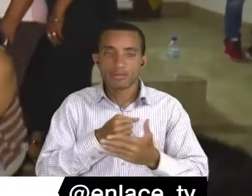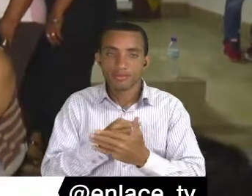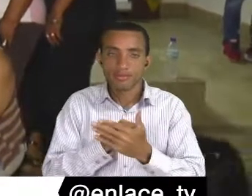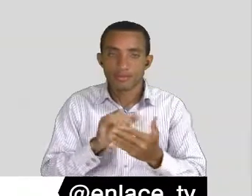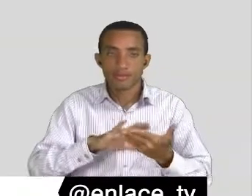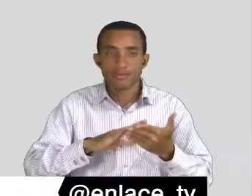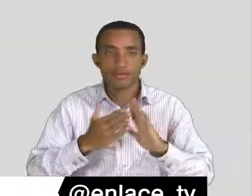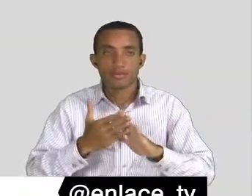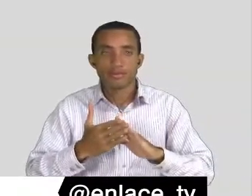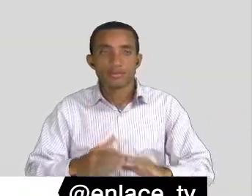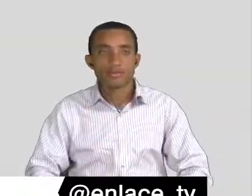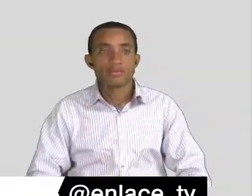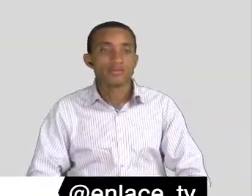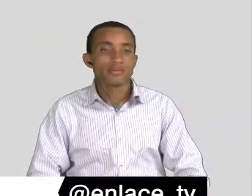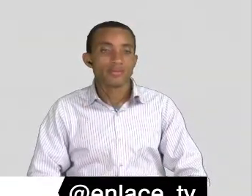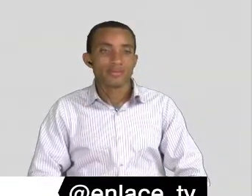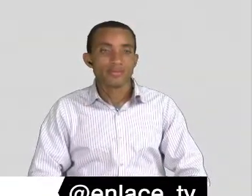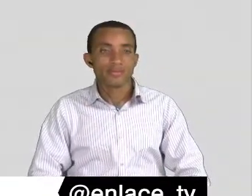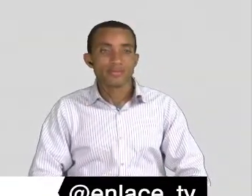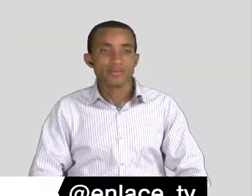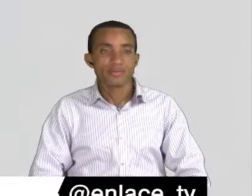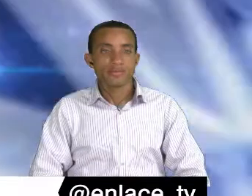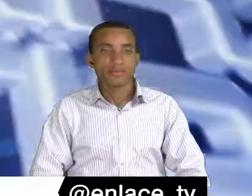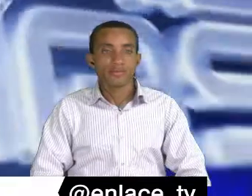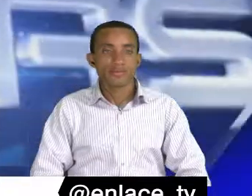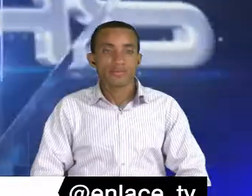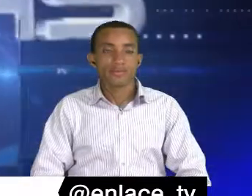comunidad. Con el patrocinio de Impala Terminals.